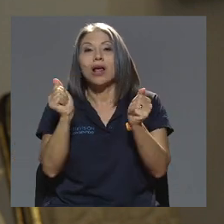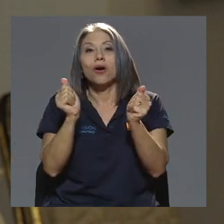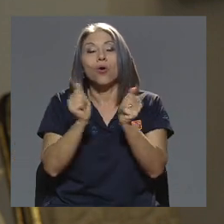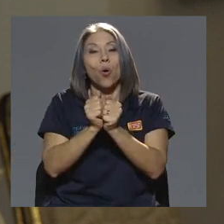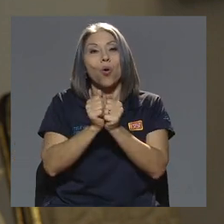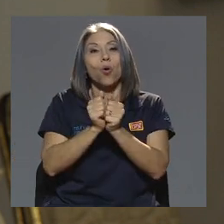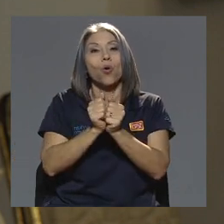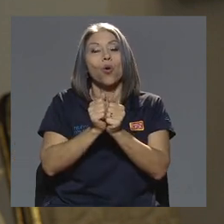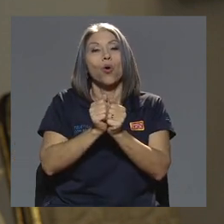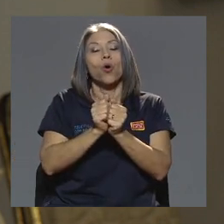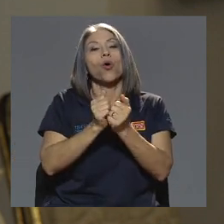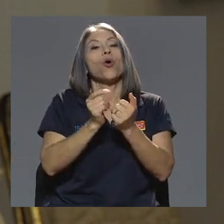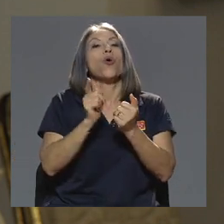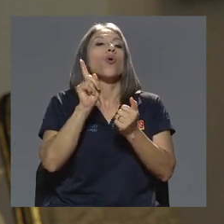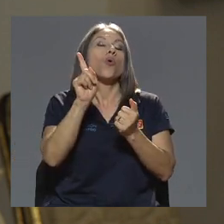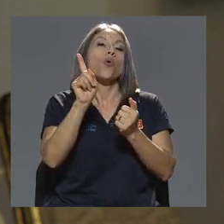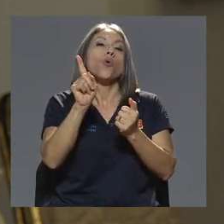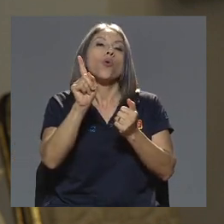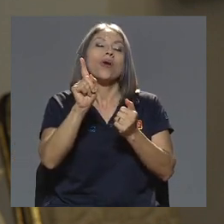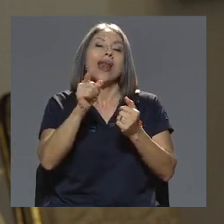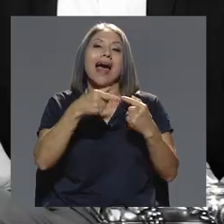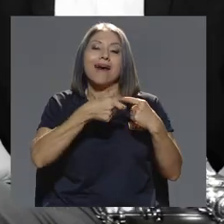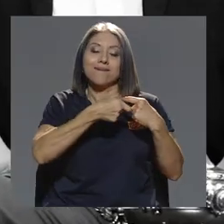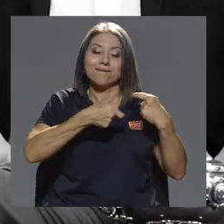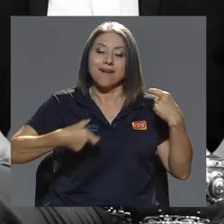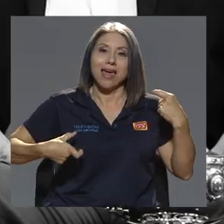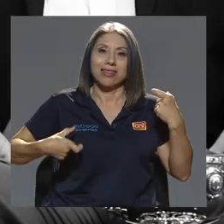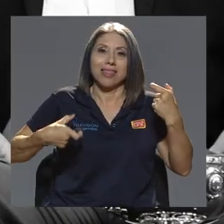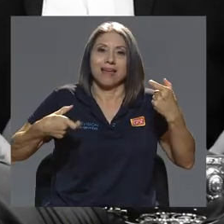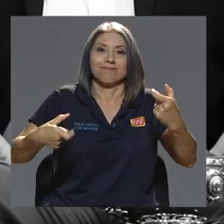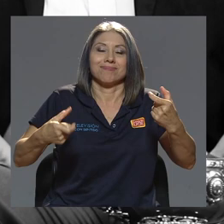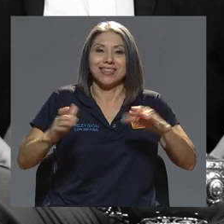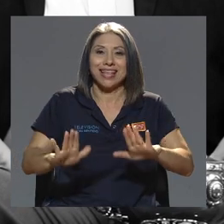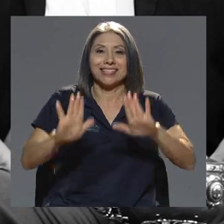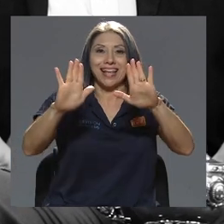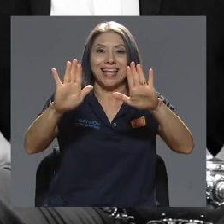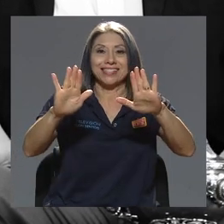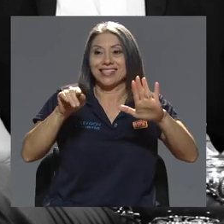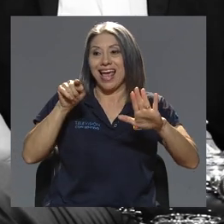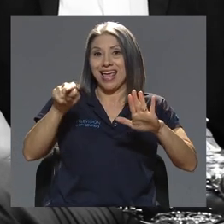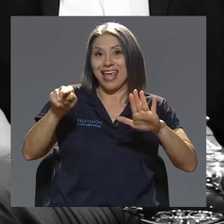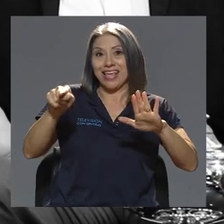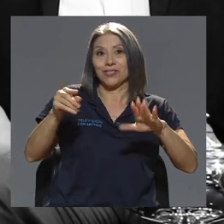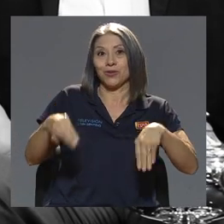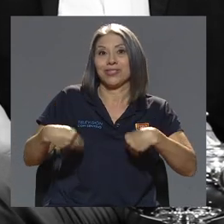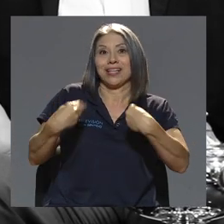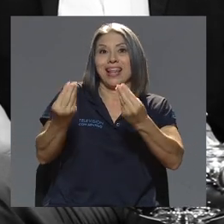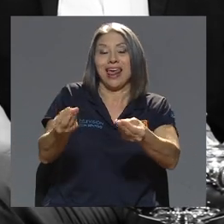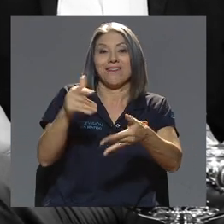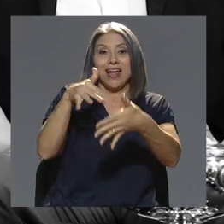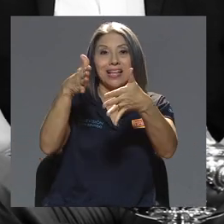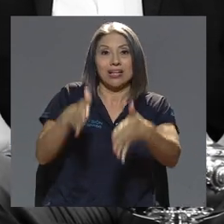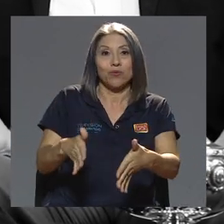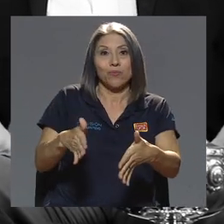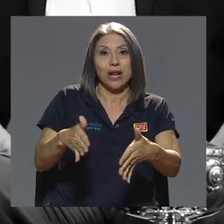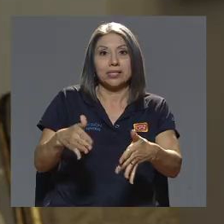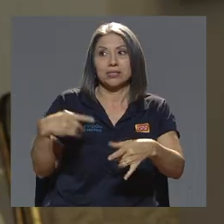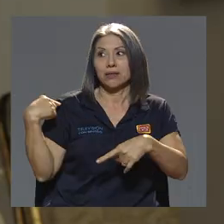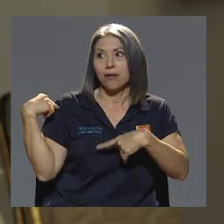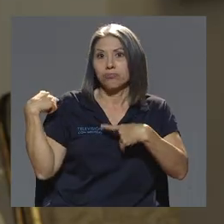excelencia, que era la banda que se le daba a las alumnas que no tenían una falta durante todo el